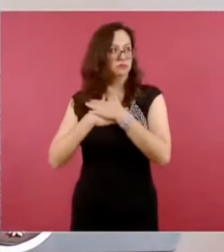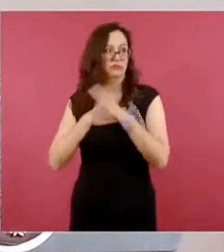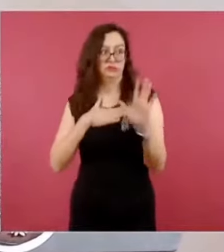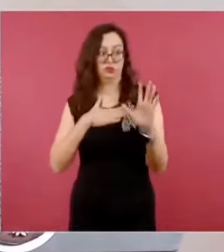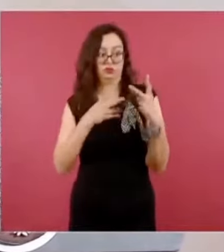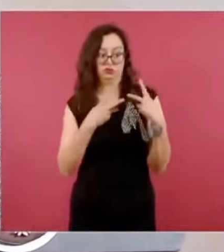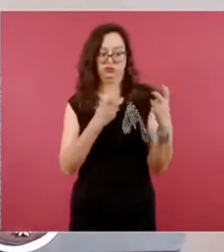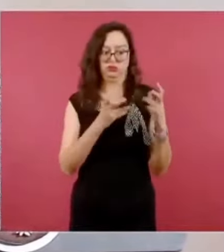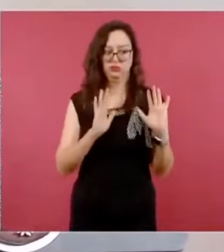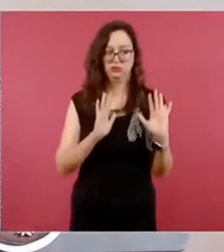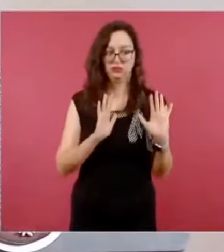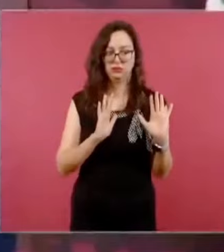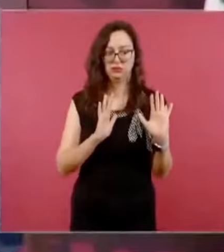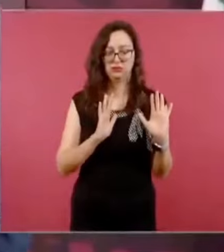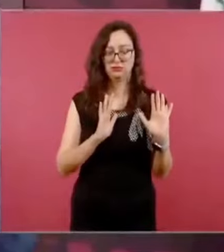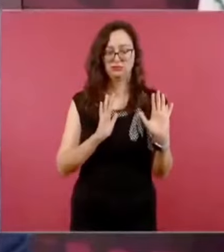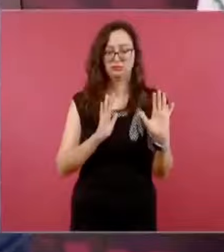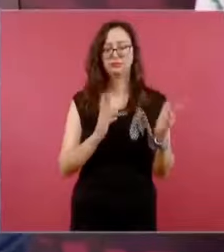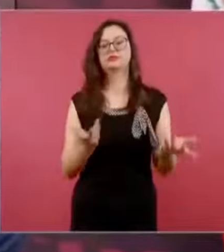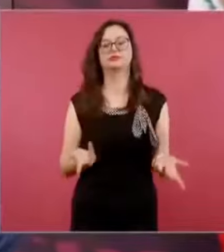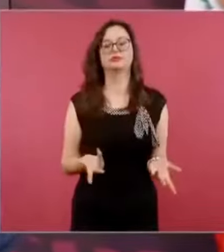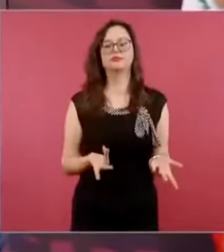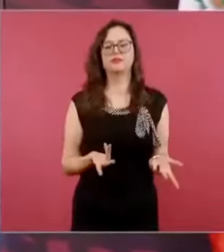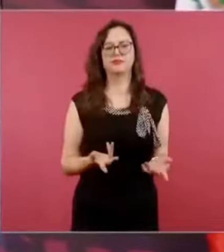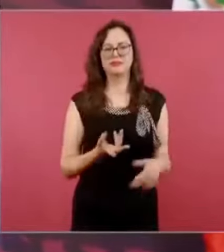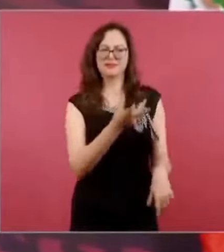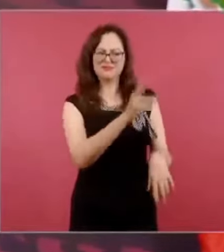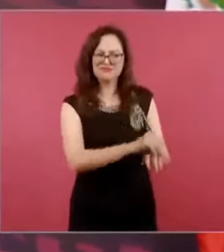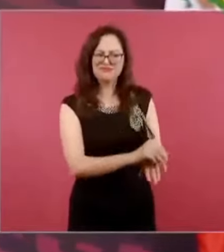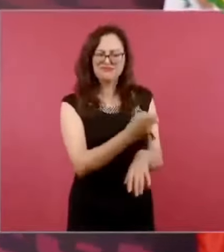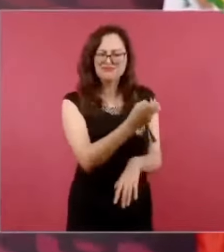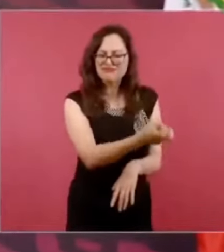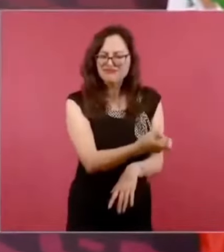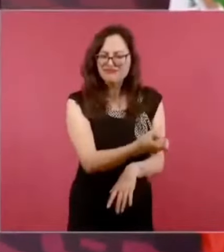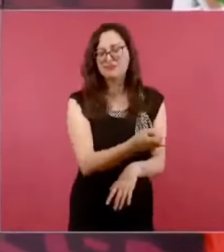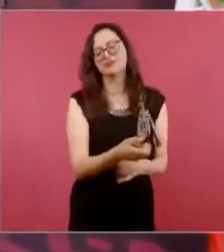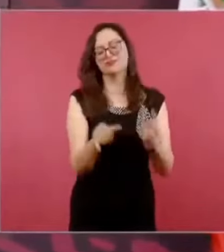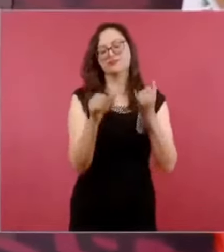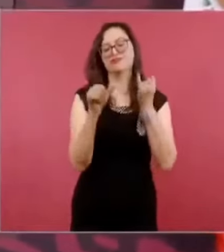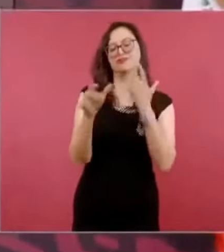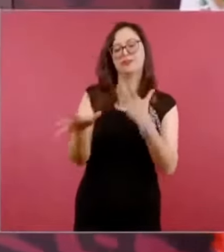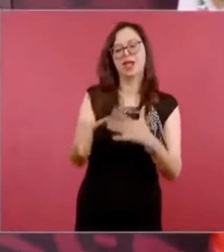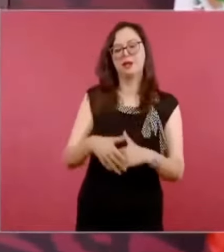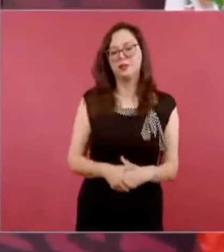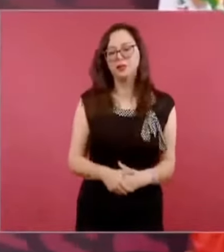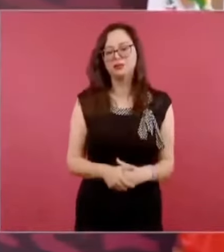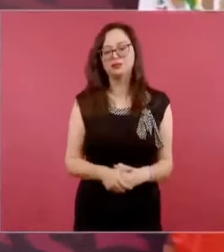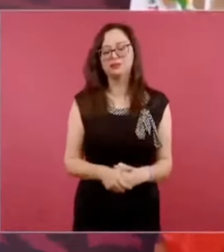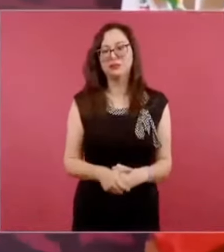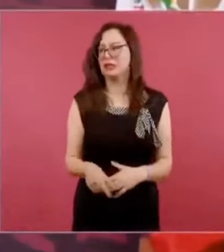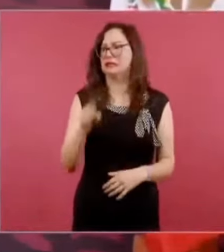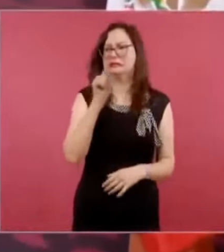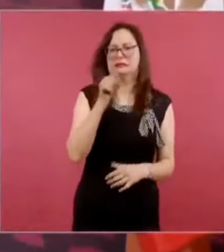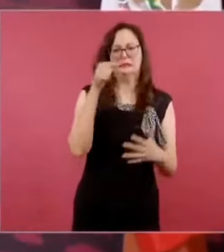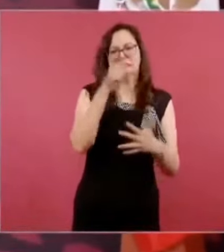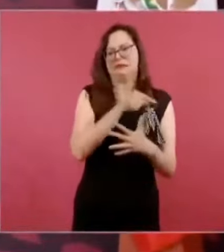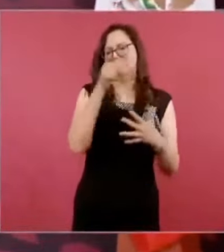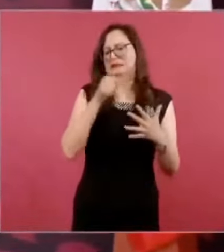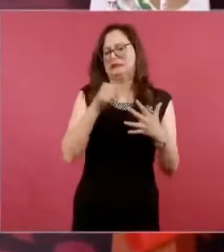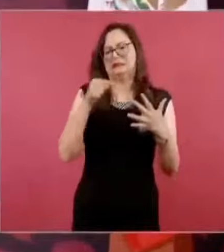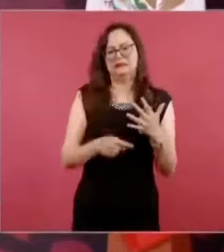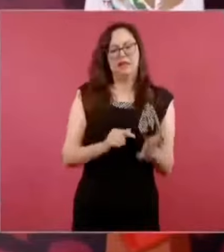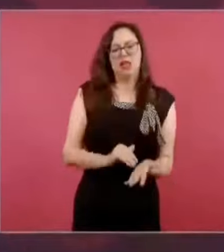Pero aquí podríamos platicar de cuántas otras trampas. Y ni modo